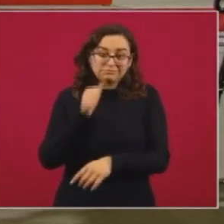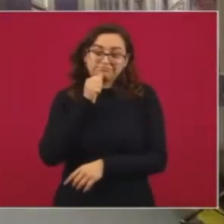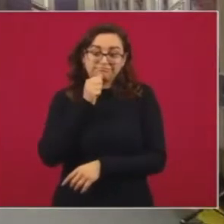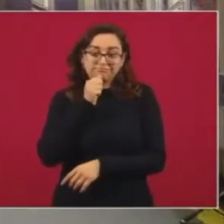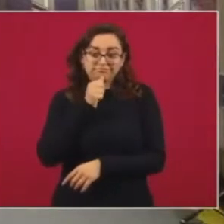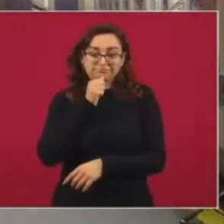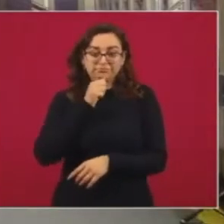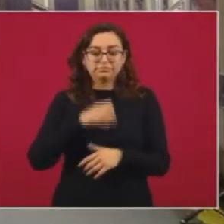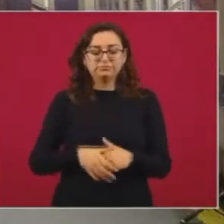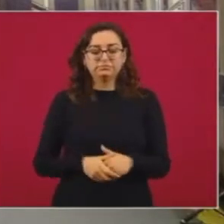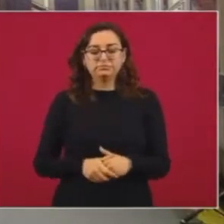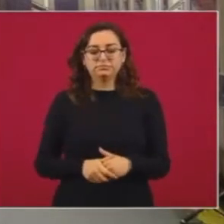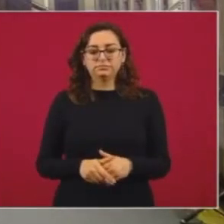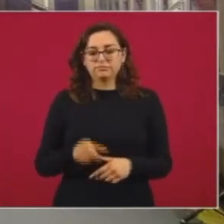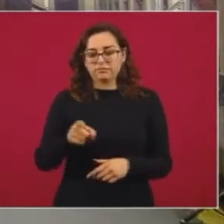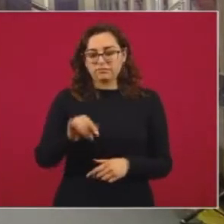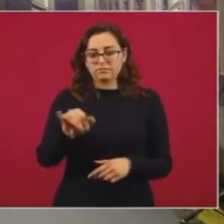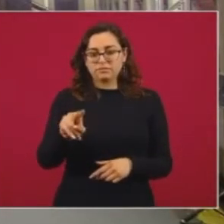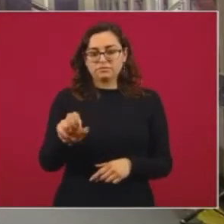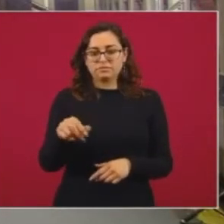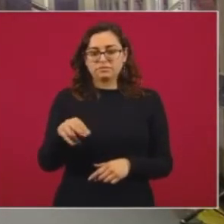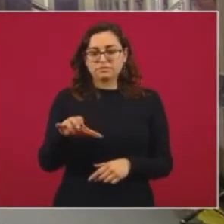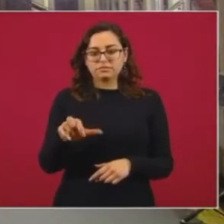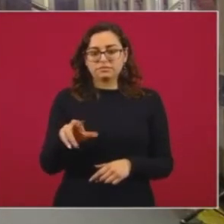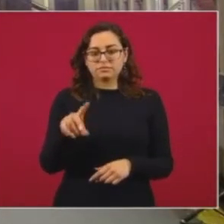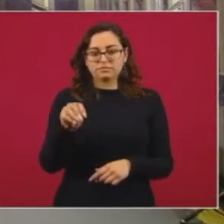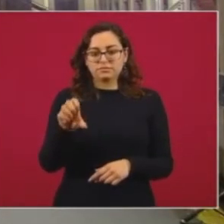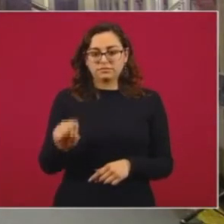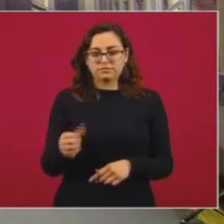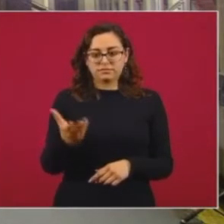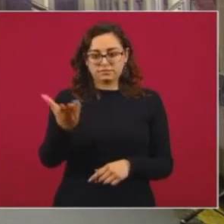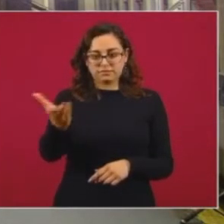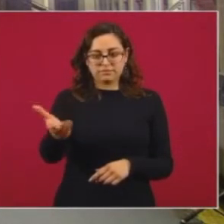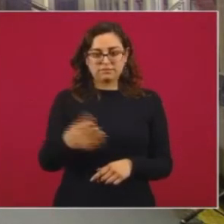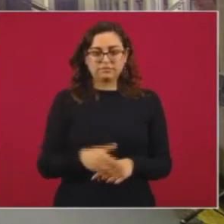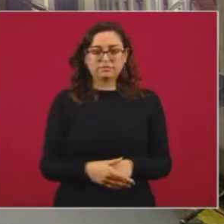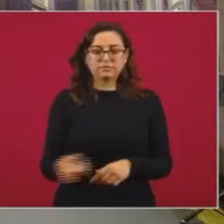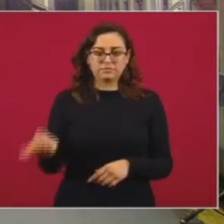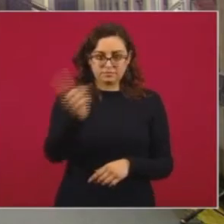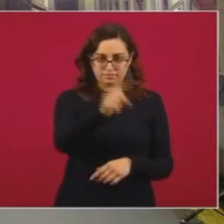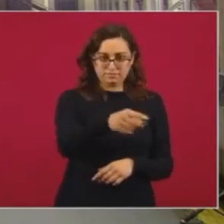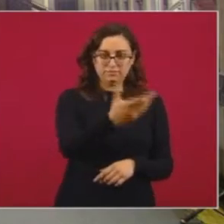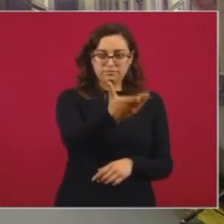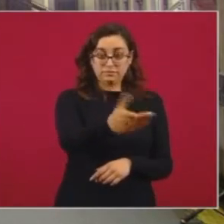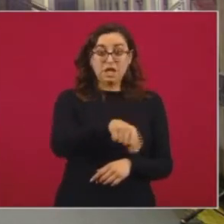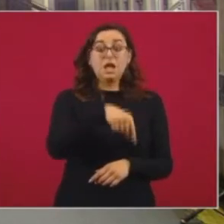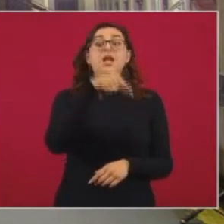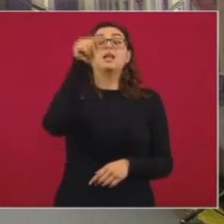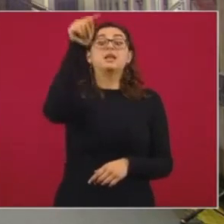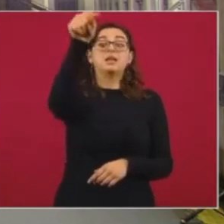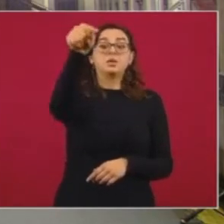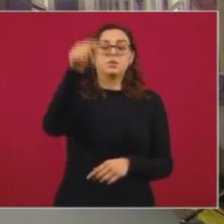Muchas gracias. Juan Carlos Machorro, AM Noticias Querétaro. Y usted, por favor. Y usted.